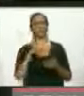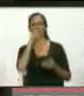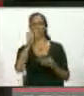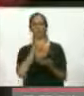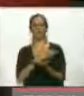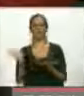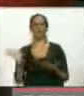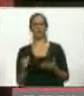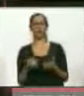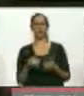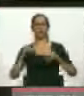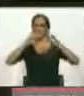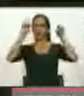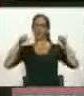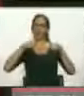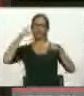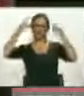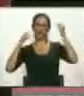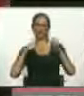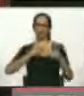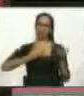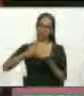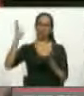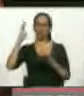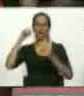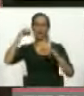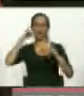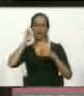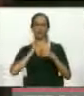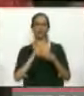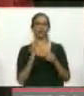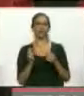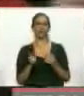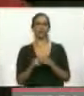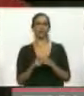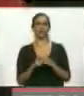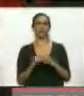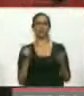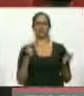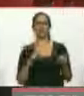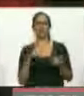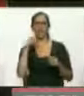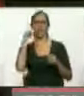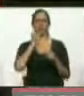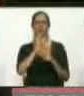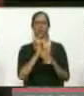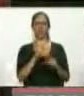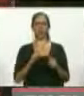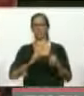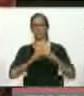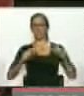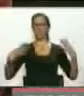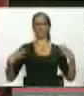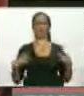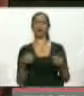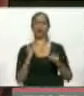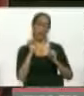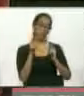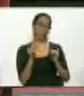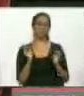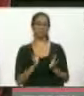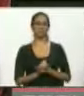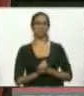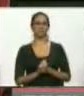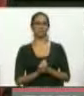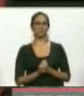donde sacaste el cuadro charles sacaste el cuadro bolívar no era mulato bolívar era blanco era español javier pues